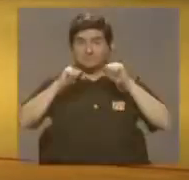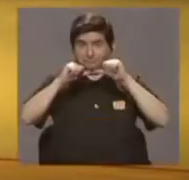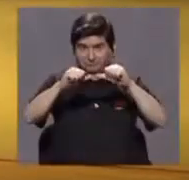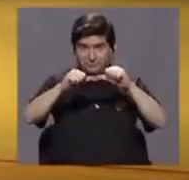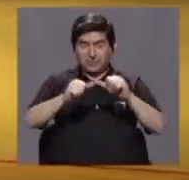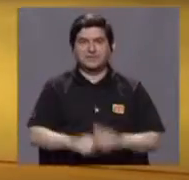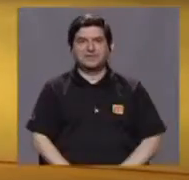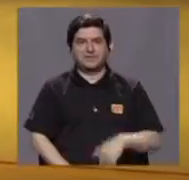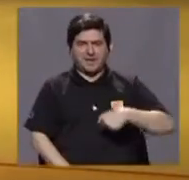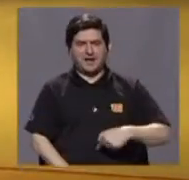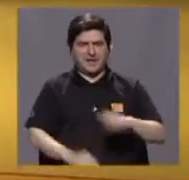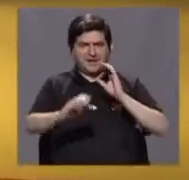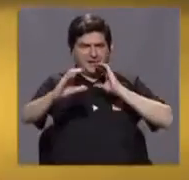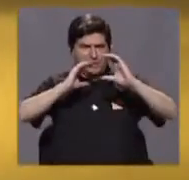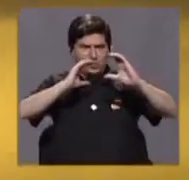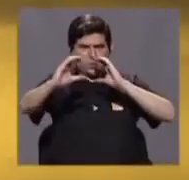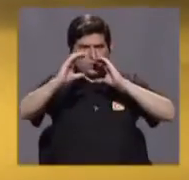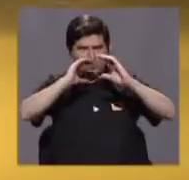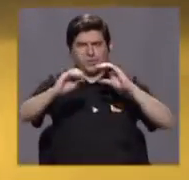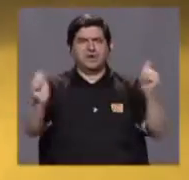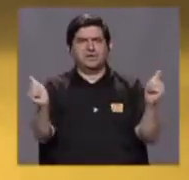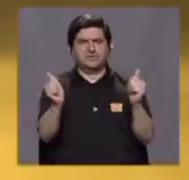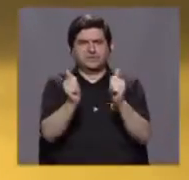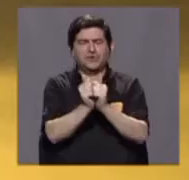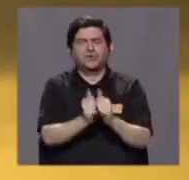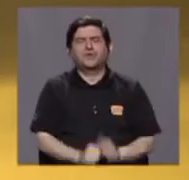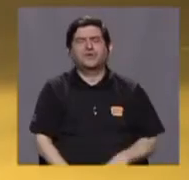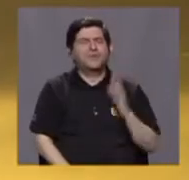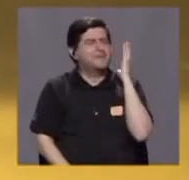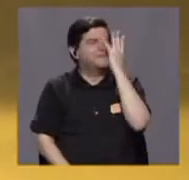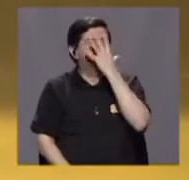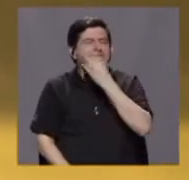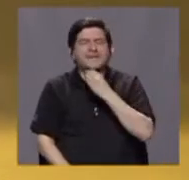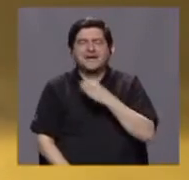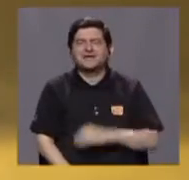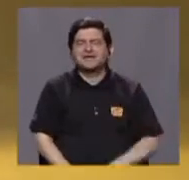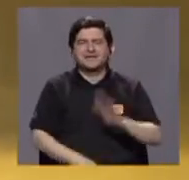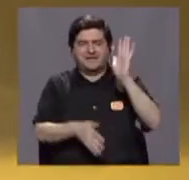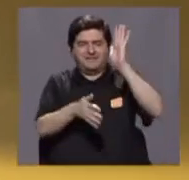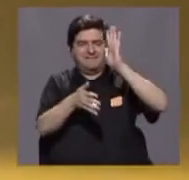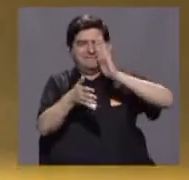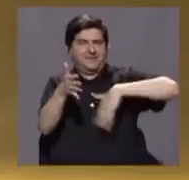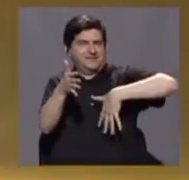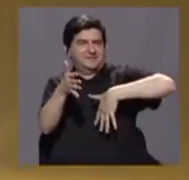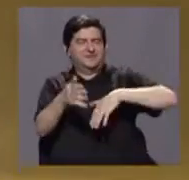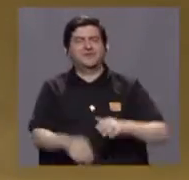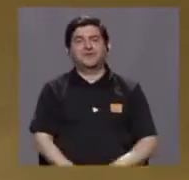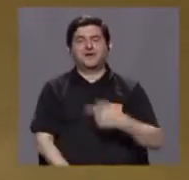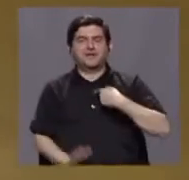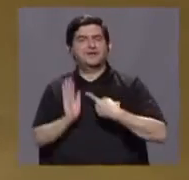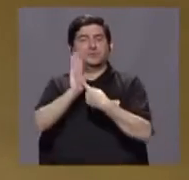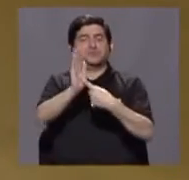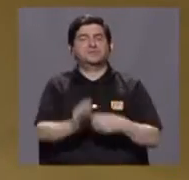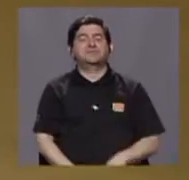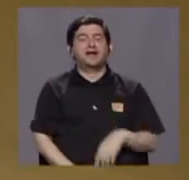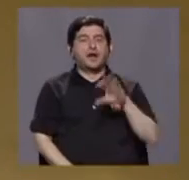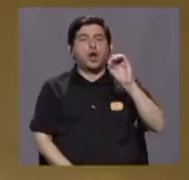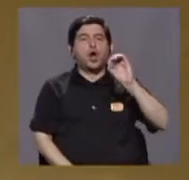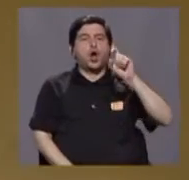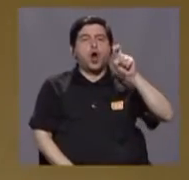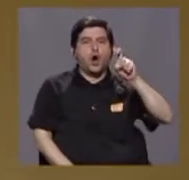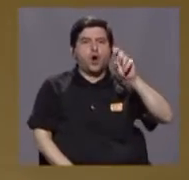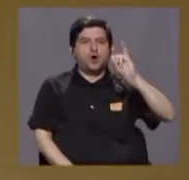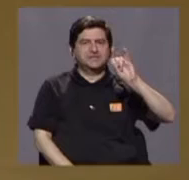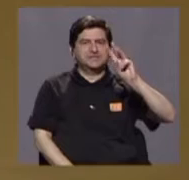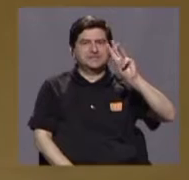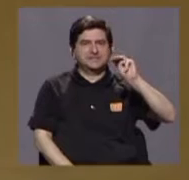Continuamos en línea con la bellísima Barcelona, y lo que les quiero mostrar es el oxímetro. Es algo